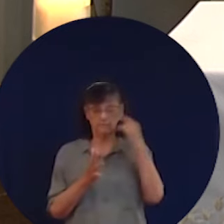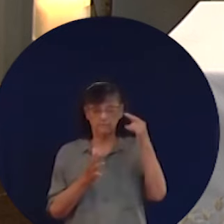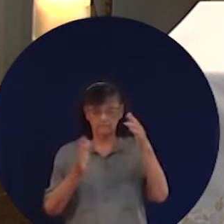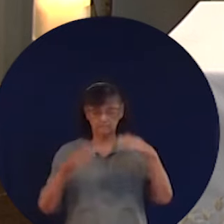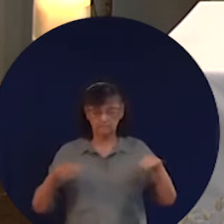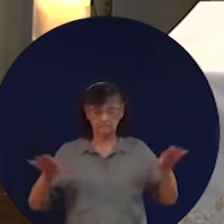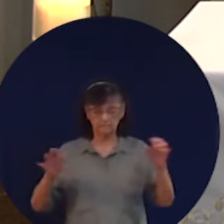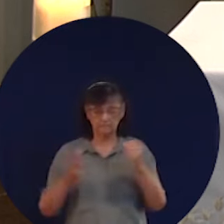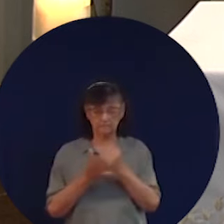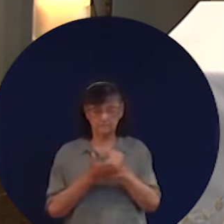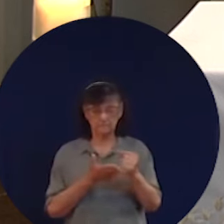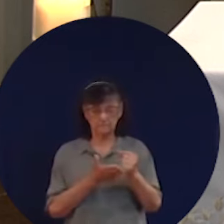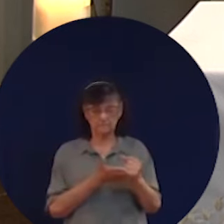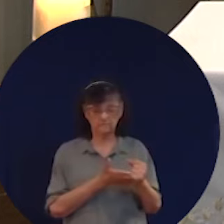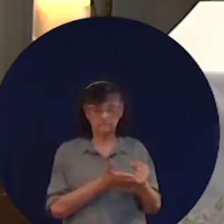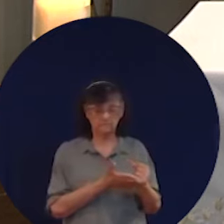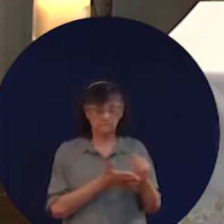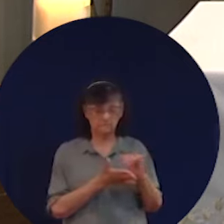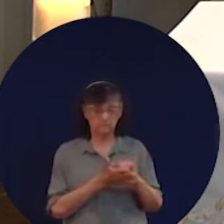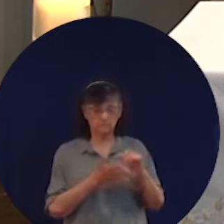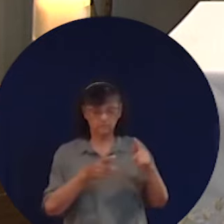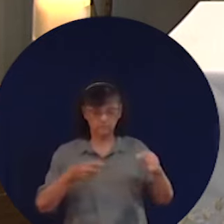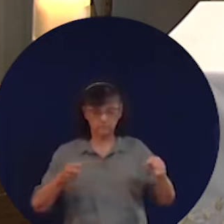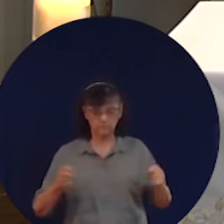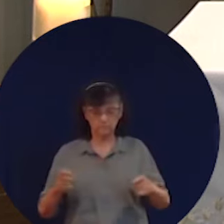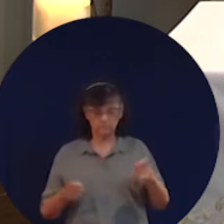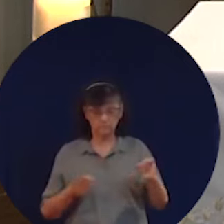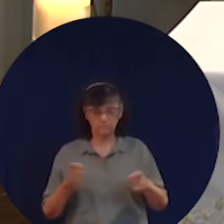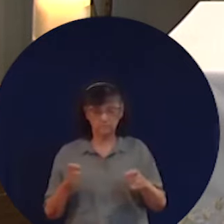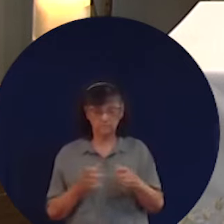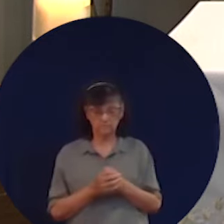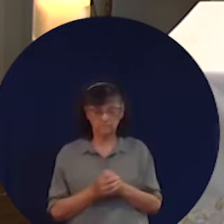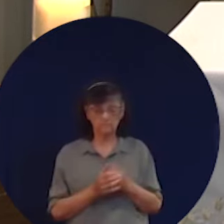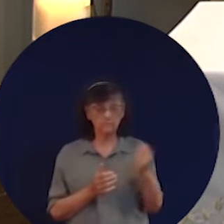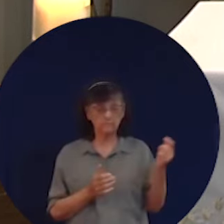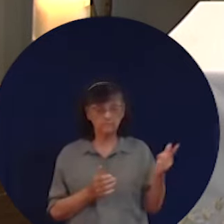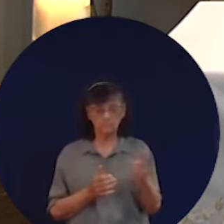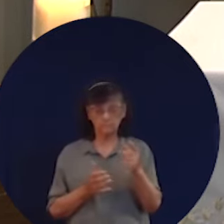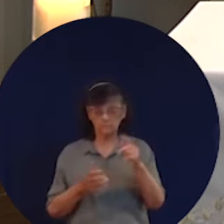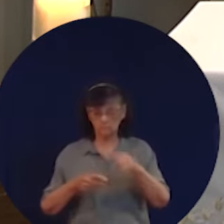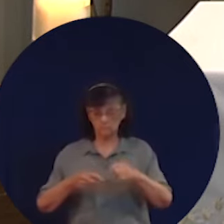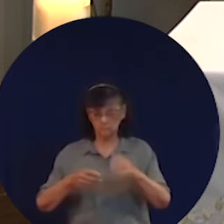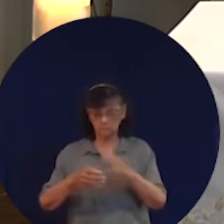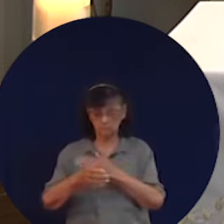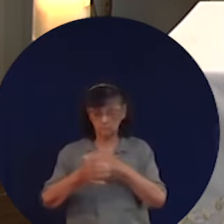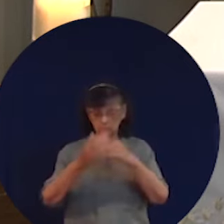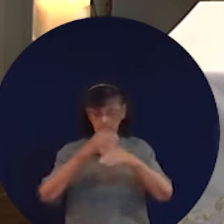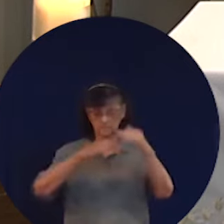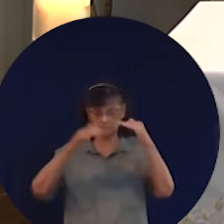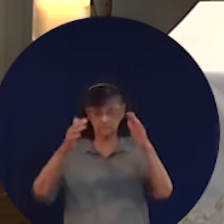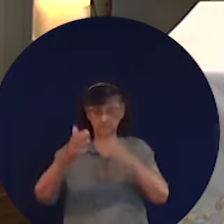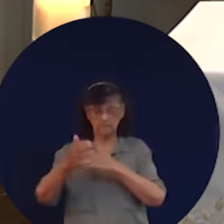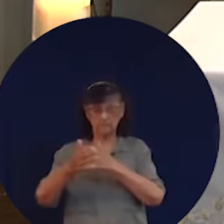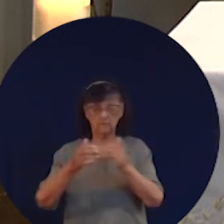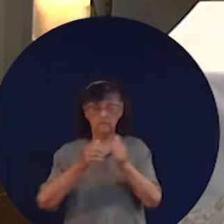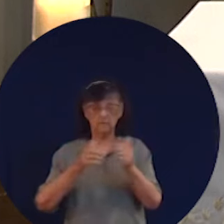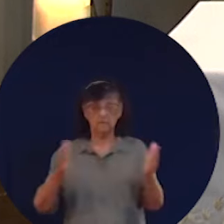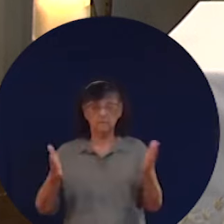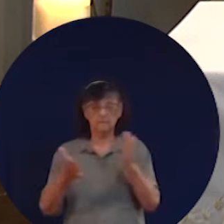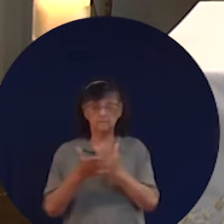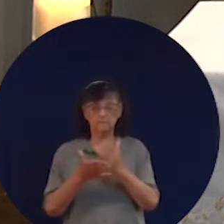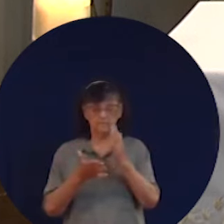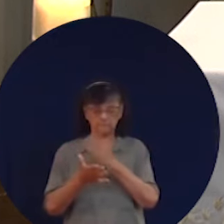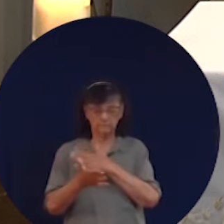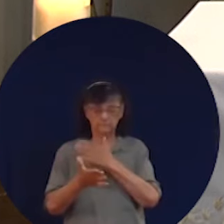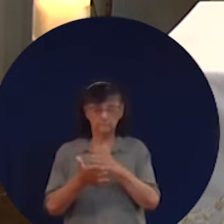nos libró de la muerte eterna y resucitando de entre los muertos, nos dio vida eterna. Por eso, con los